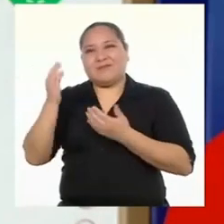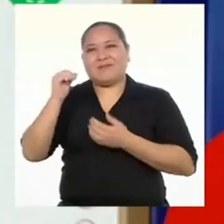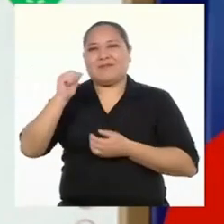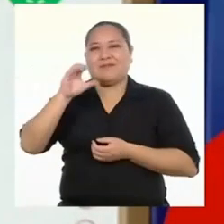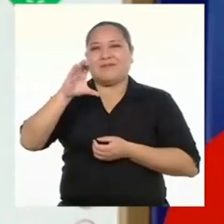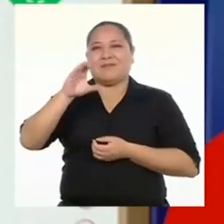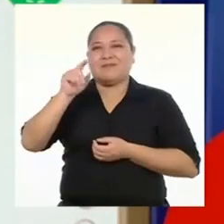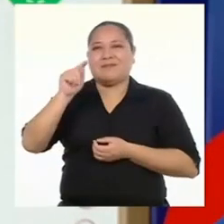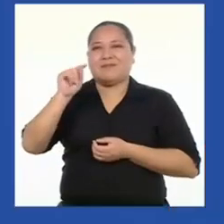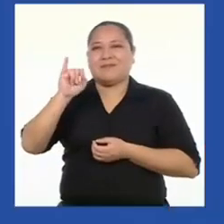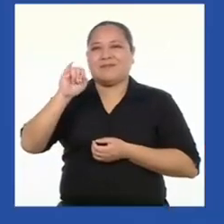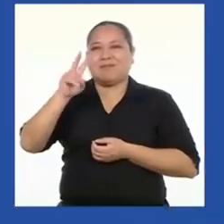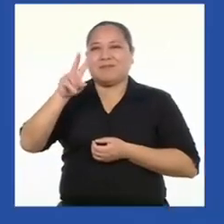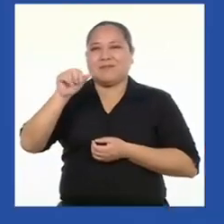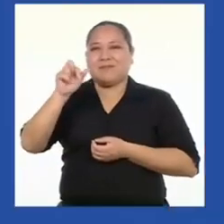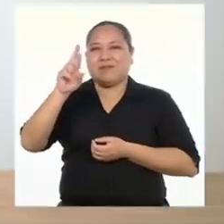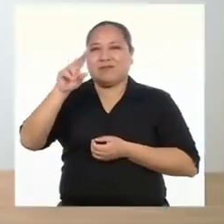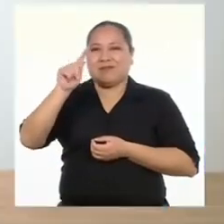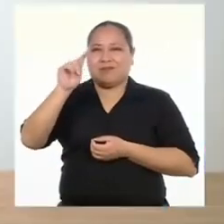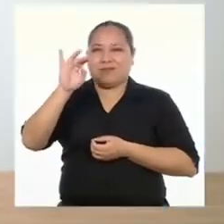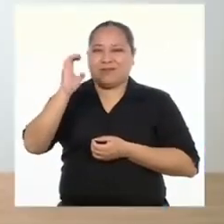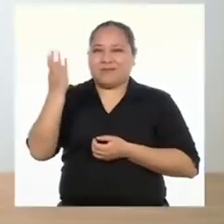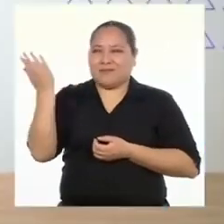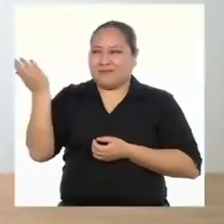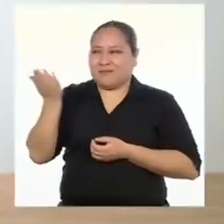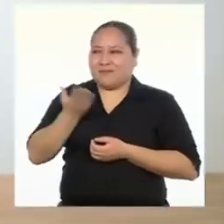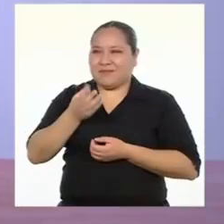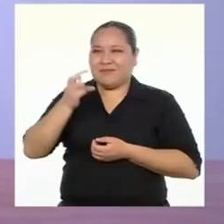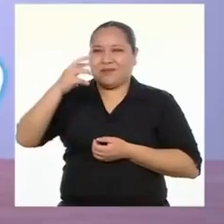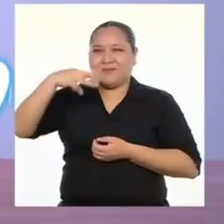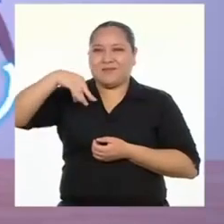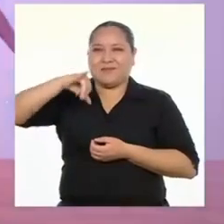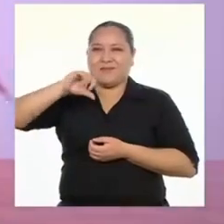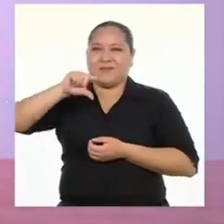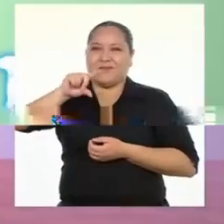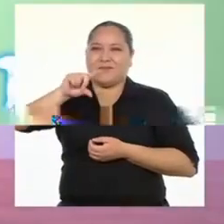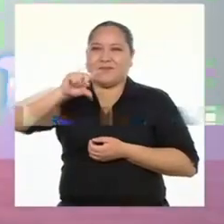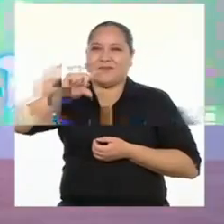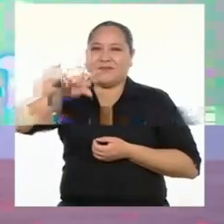Activarte. Adelante, Miguel Ángel.